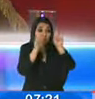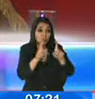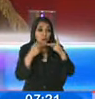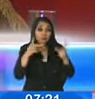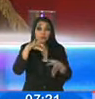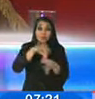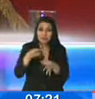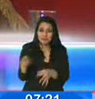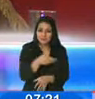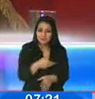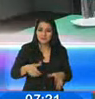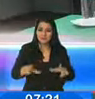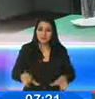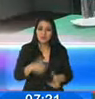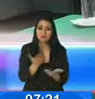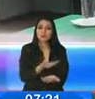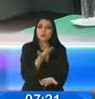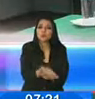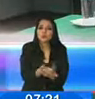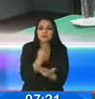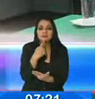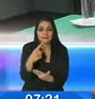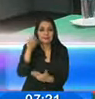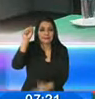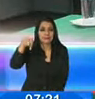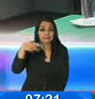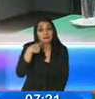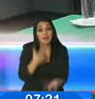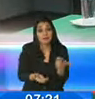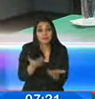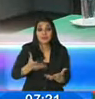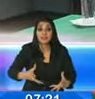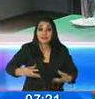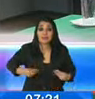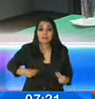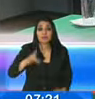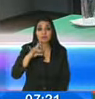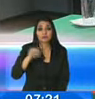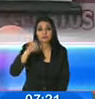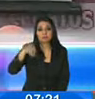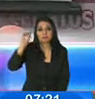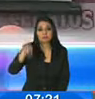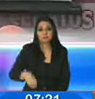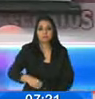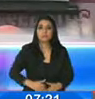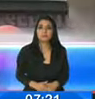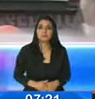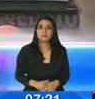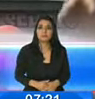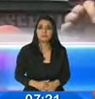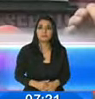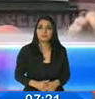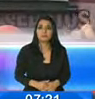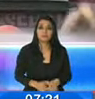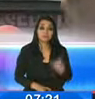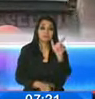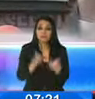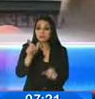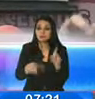el presidente Lenín Moreno. Según Cedatos, esta aceptación supera el 80%. Los que desaprueban en